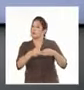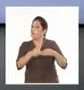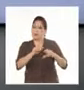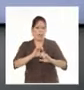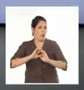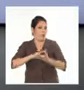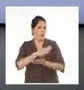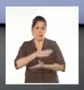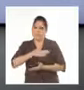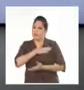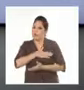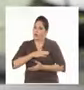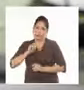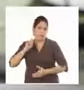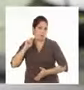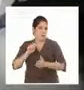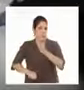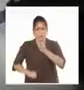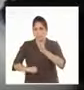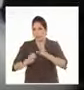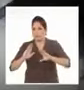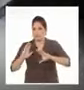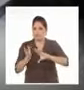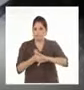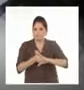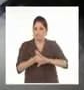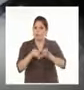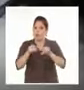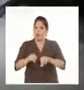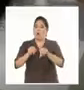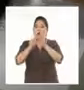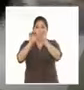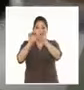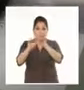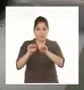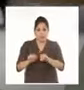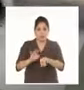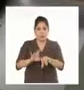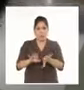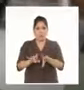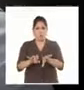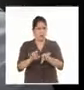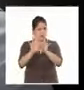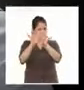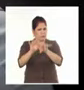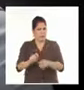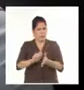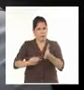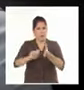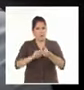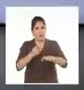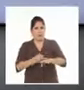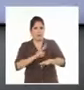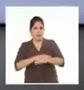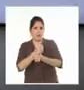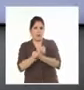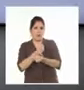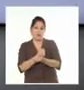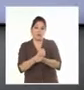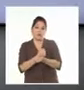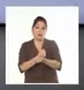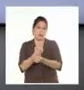nosotros le damos desde la organización. Se actualiza inmediatamente el inventario de riesgos, se actualizan los planes de prevención de riesgos de nosotros. Este no